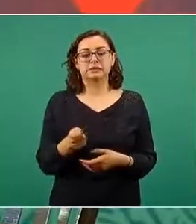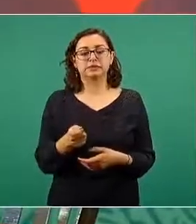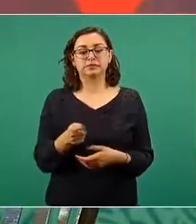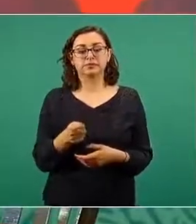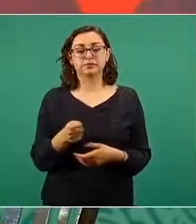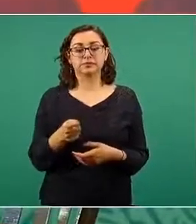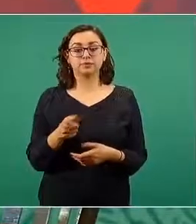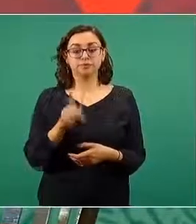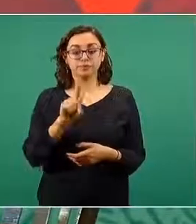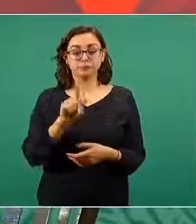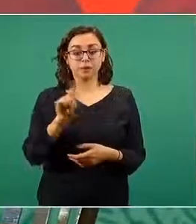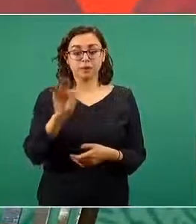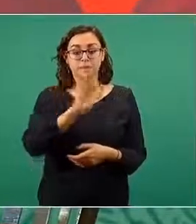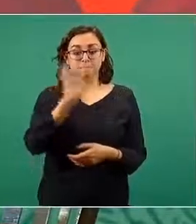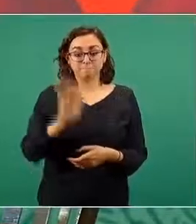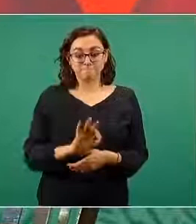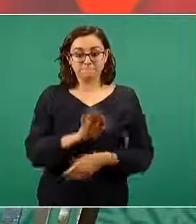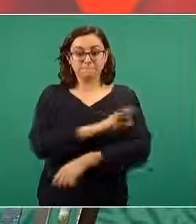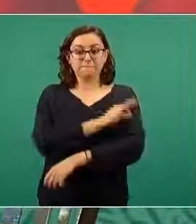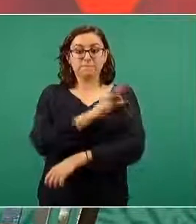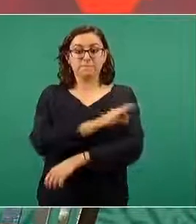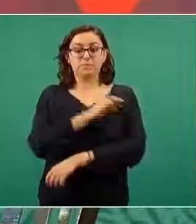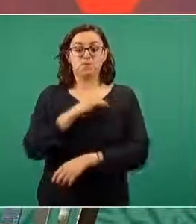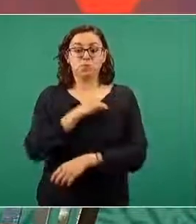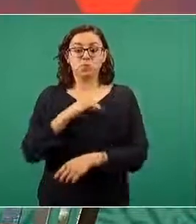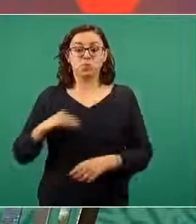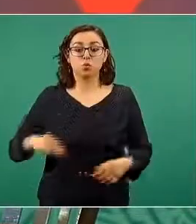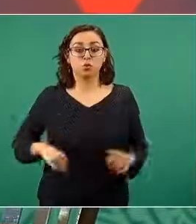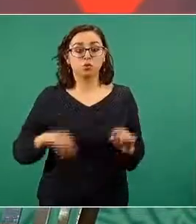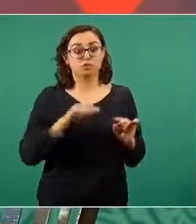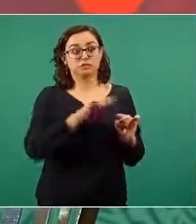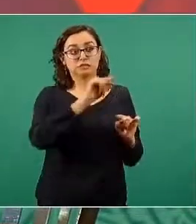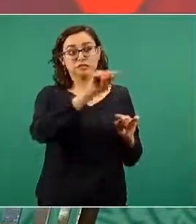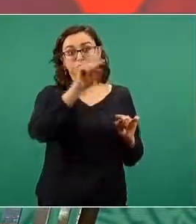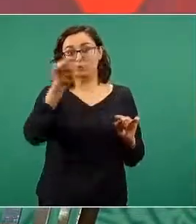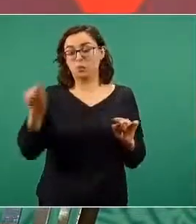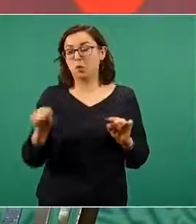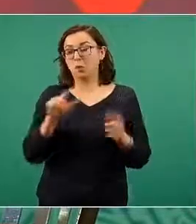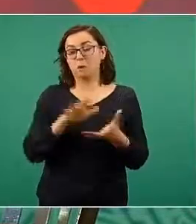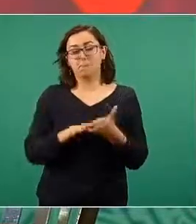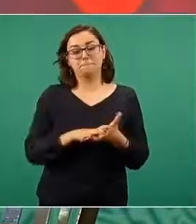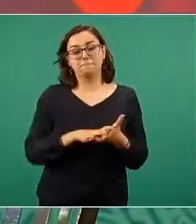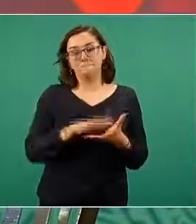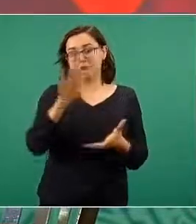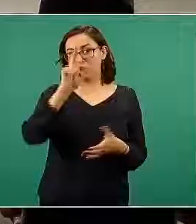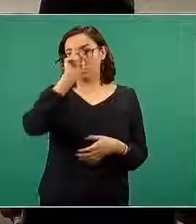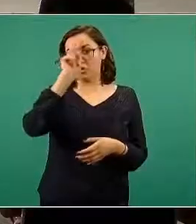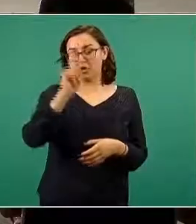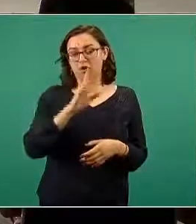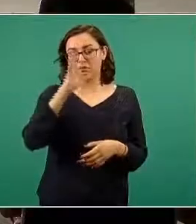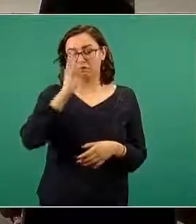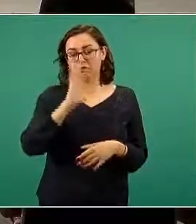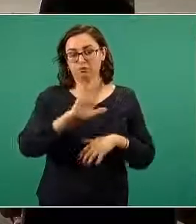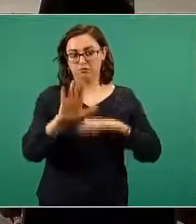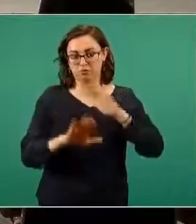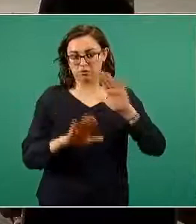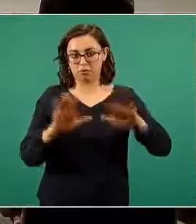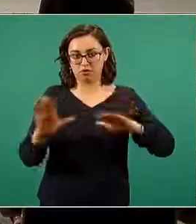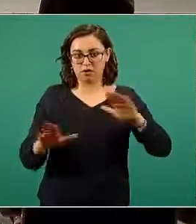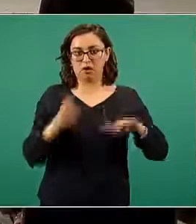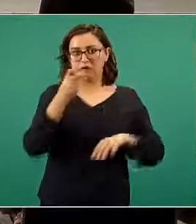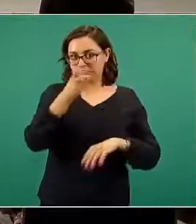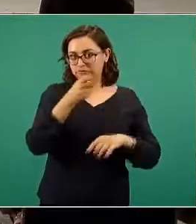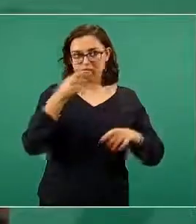70% y que sean municipios con mayor con mayor mortalidad. Importante